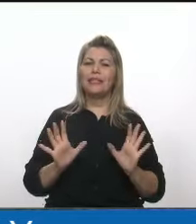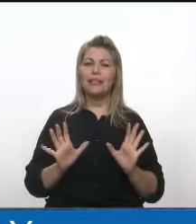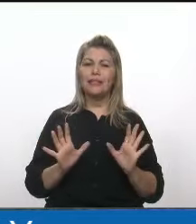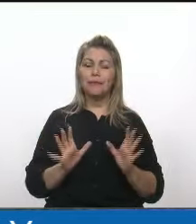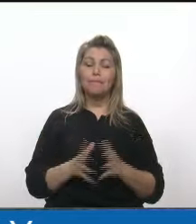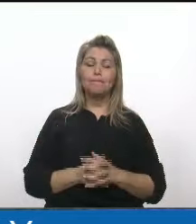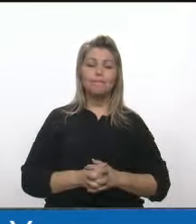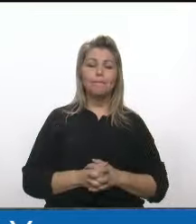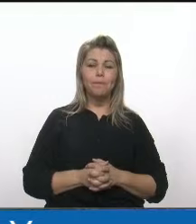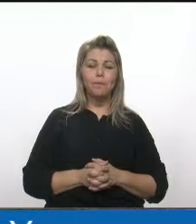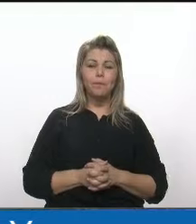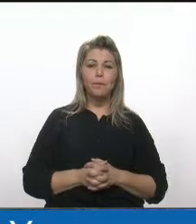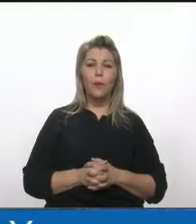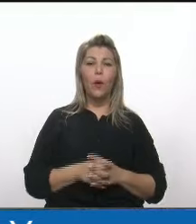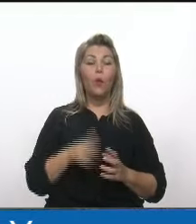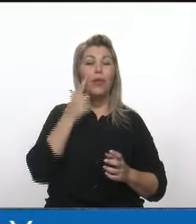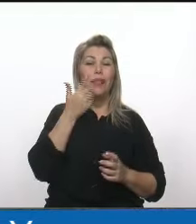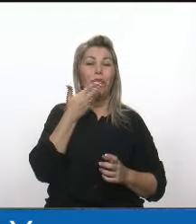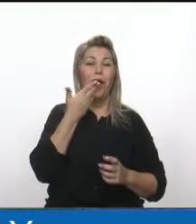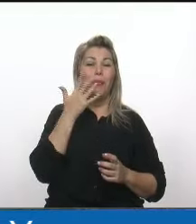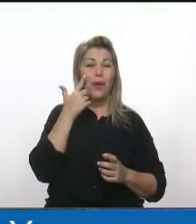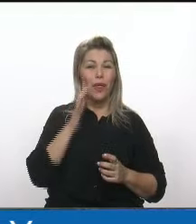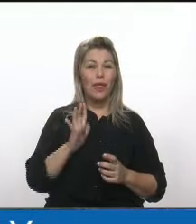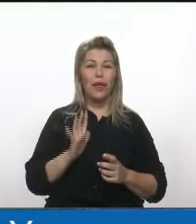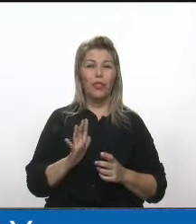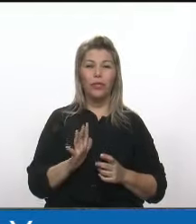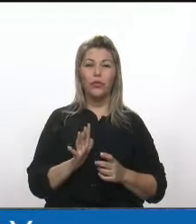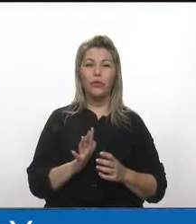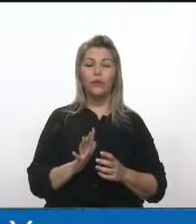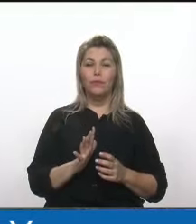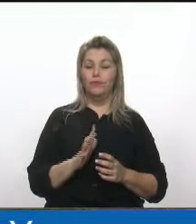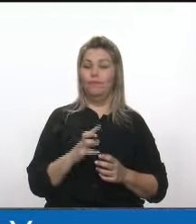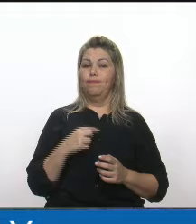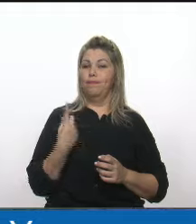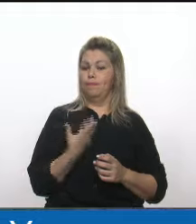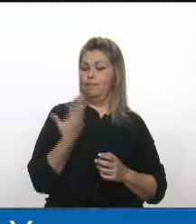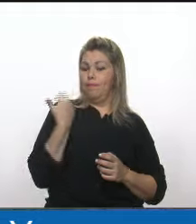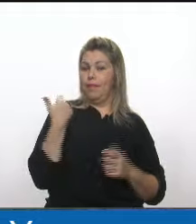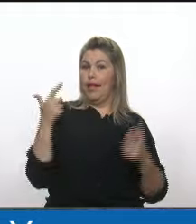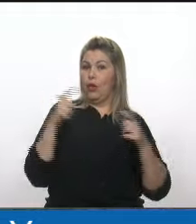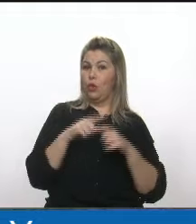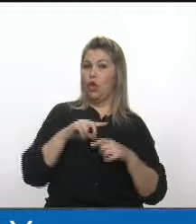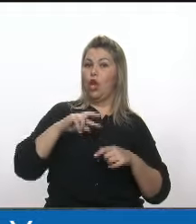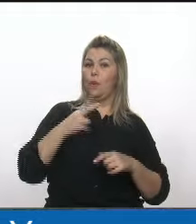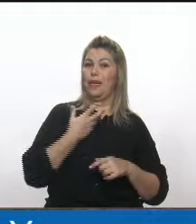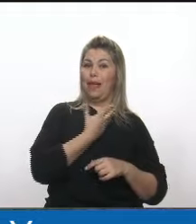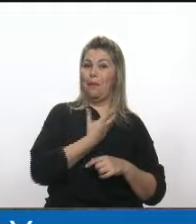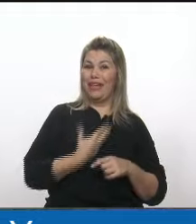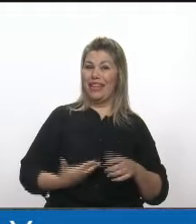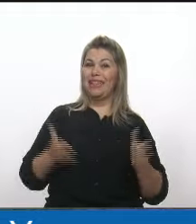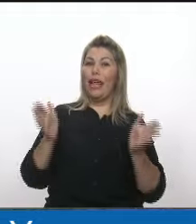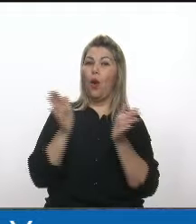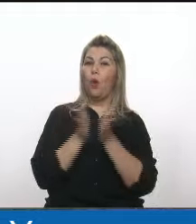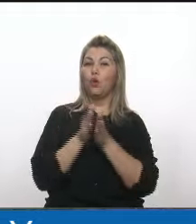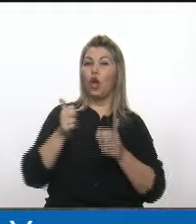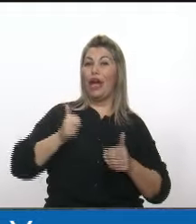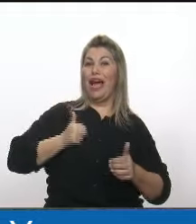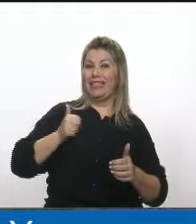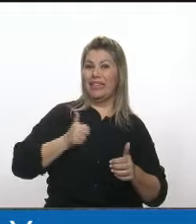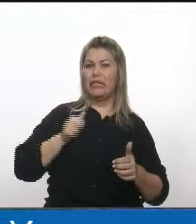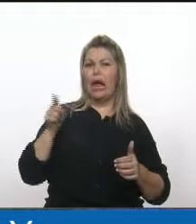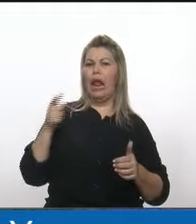a nosotros en una reunión que ofició la vicepresidenta con la canciller la canciller dijo que iba a tener mucha